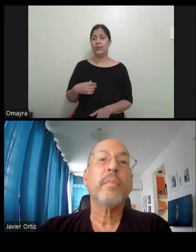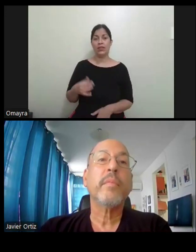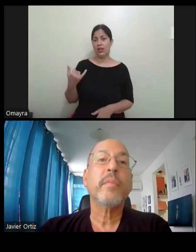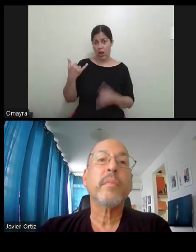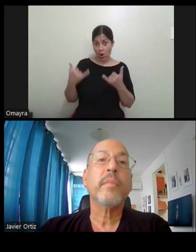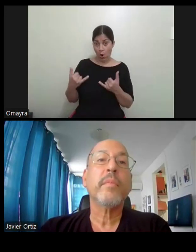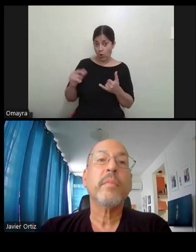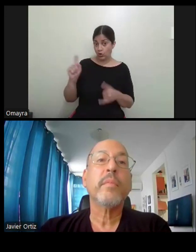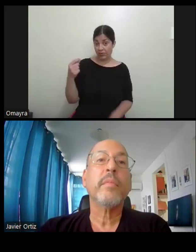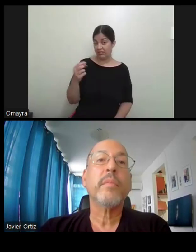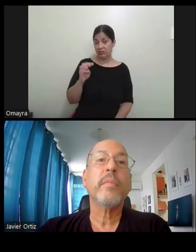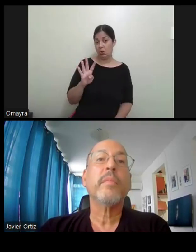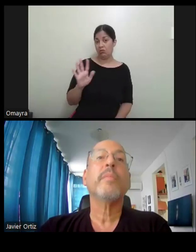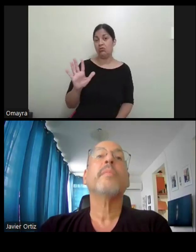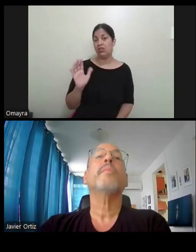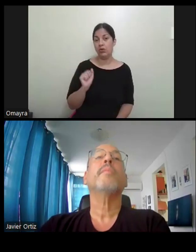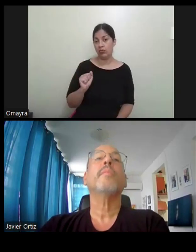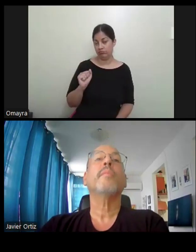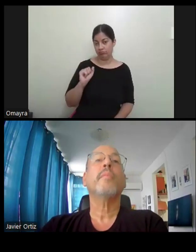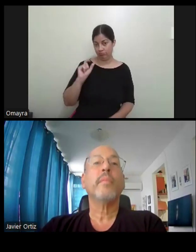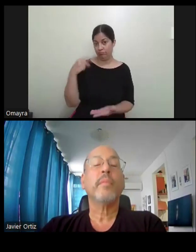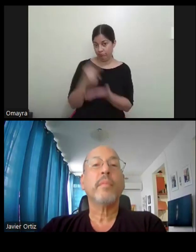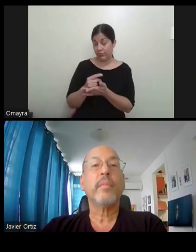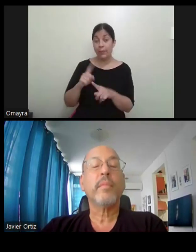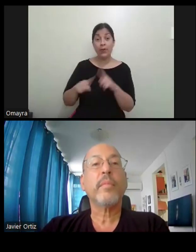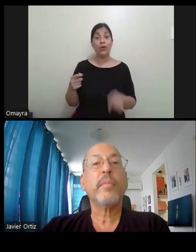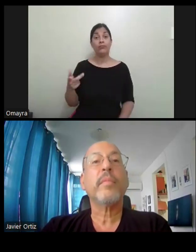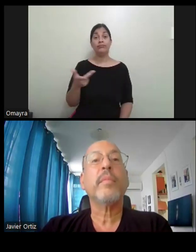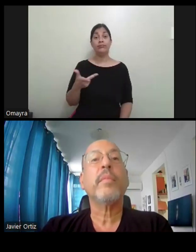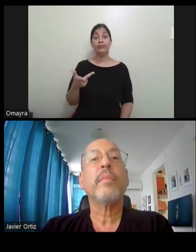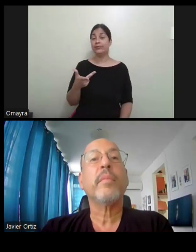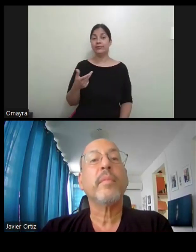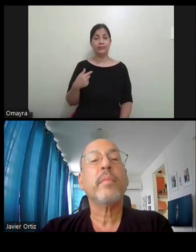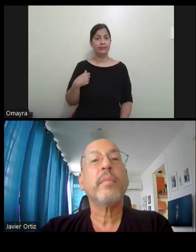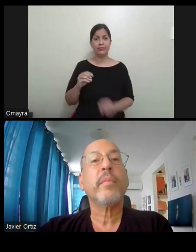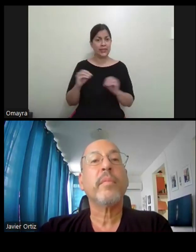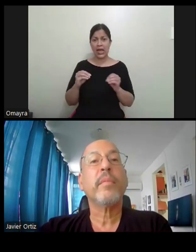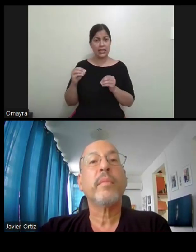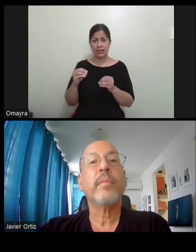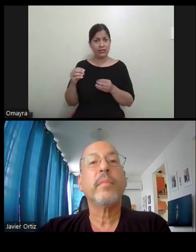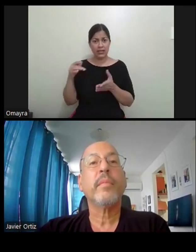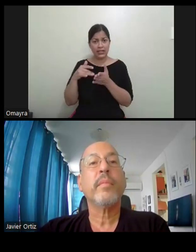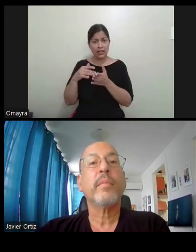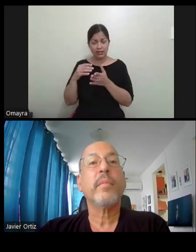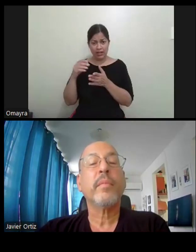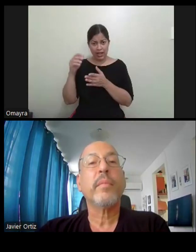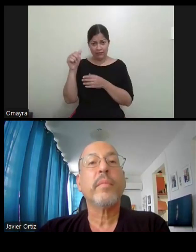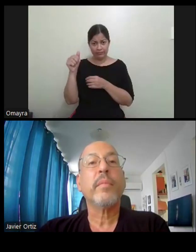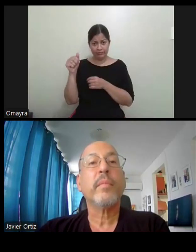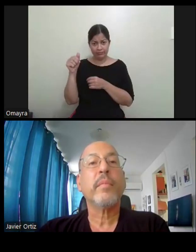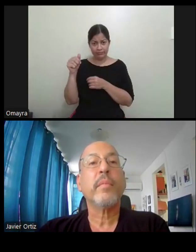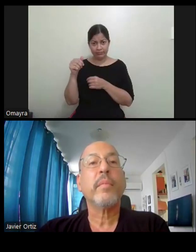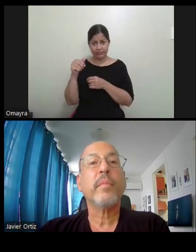más de esos 12. Pero esos primeros 3, ninguno era estadounidense. Había un surafricano,